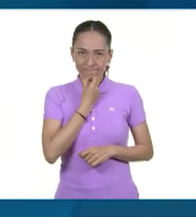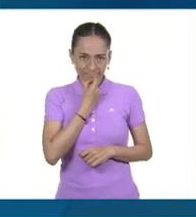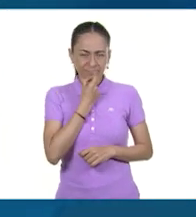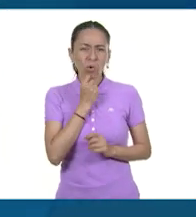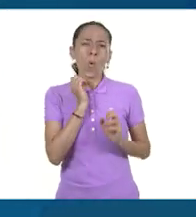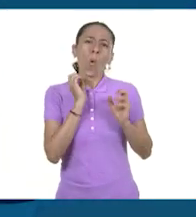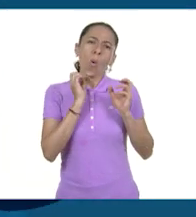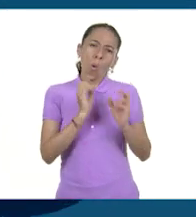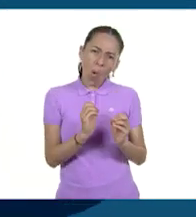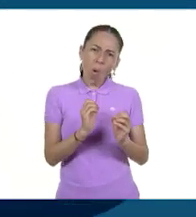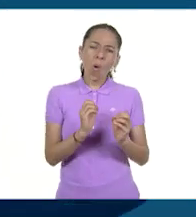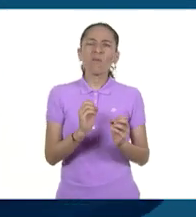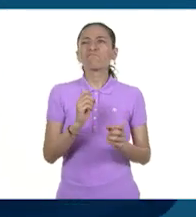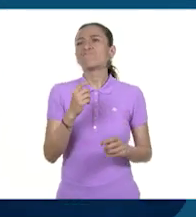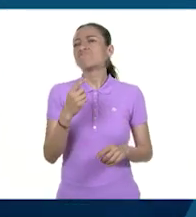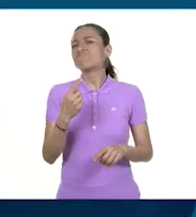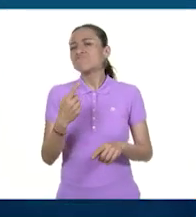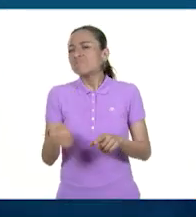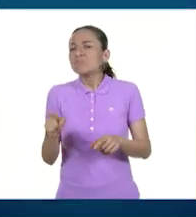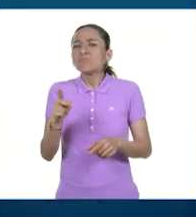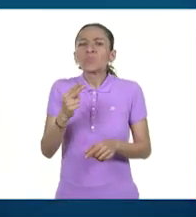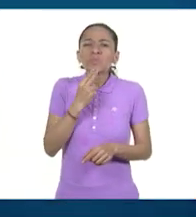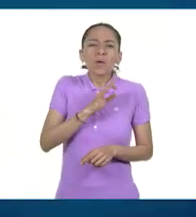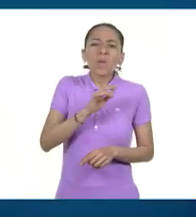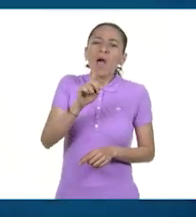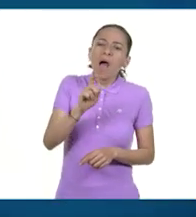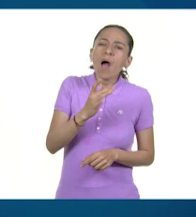aplica desinfectante a base de agua y alcohol.